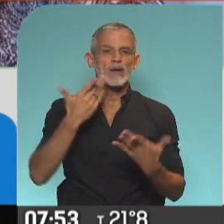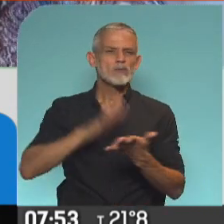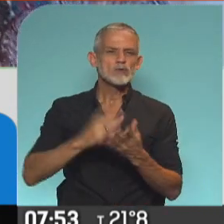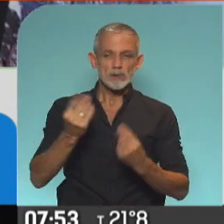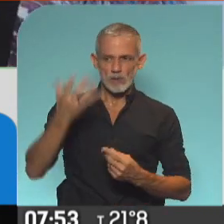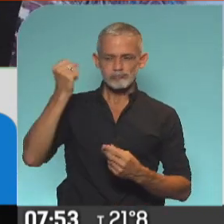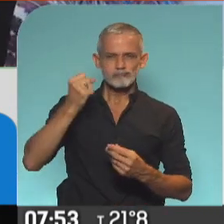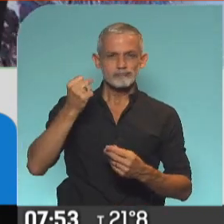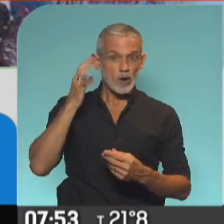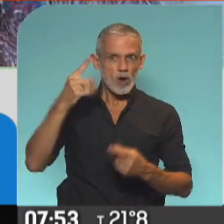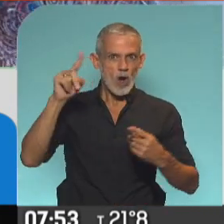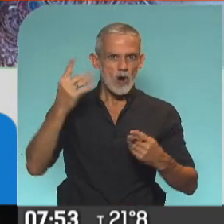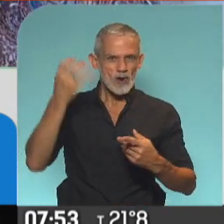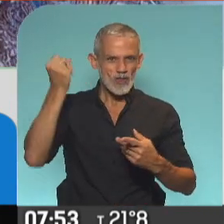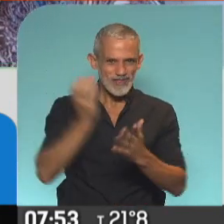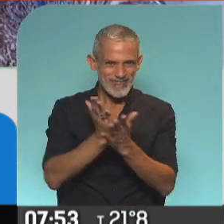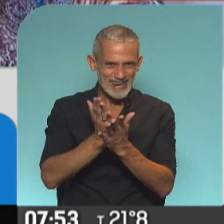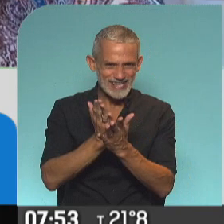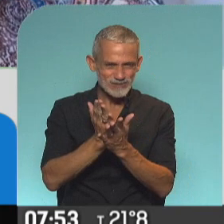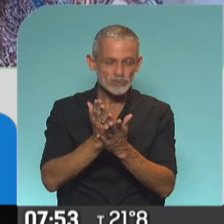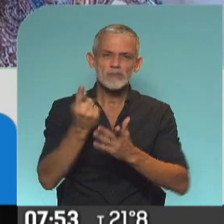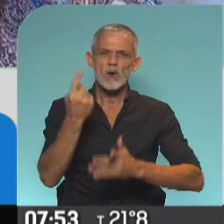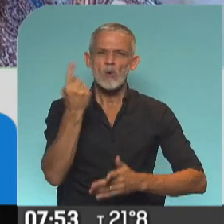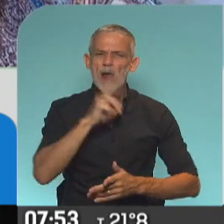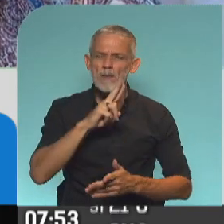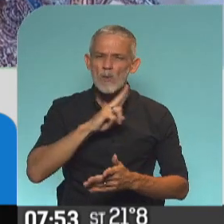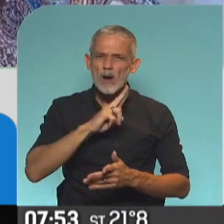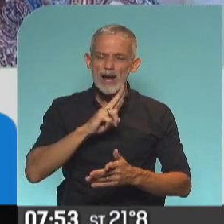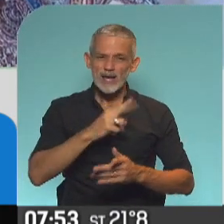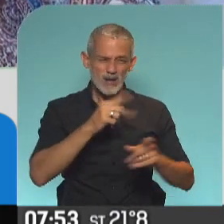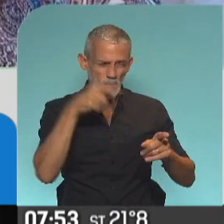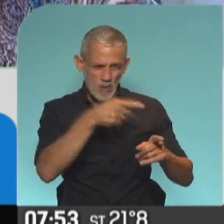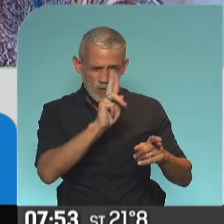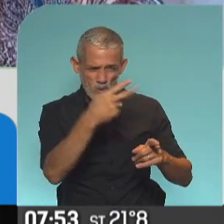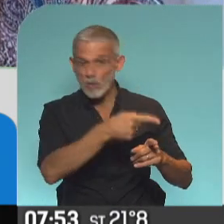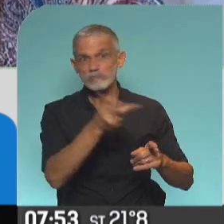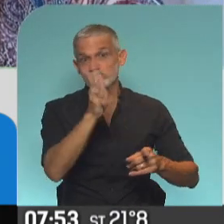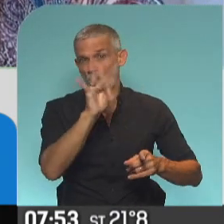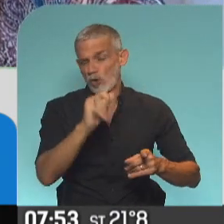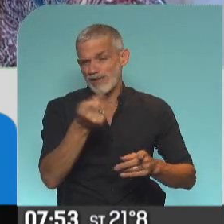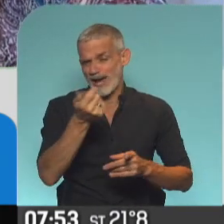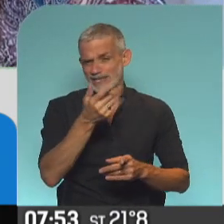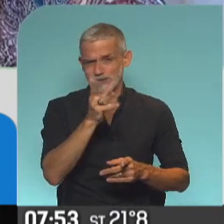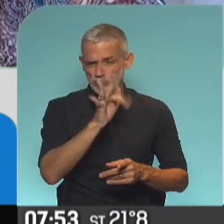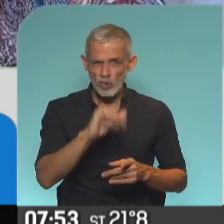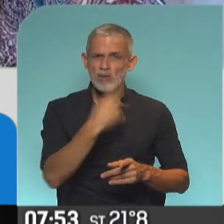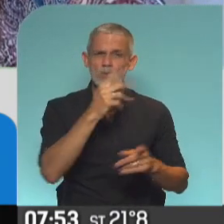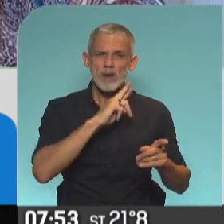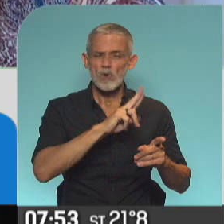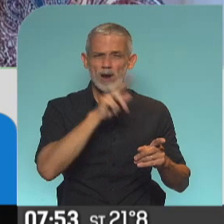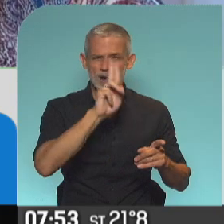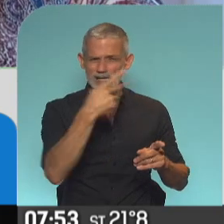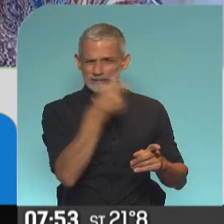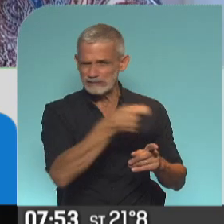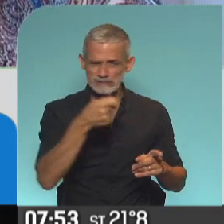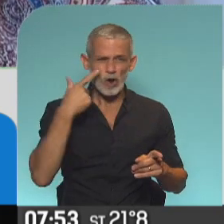conquista de derechos, pero también, como decíamos antes, una mujer que es asesinada todos los días, prácticamente todos los días, y se visibiliza